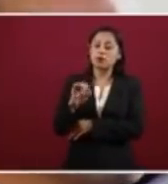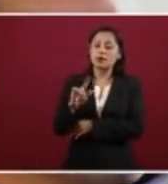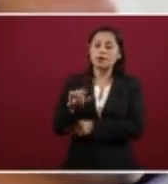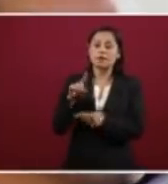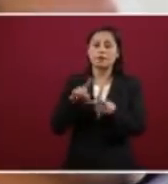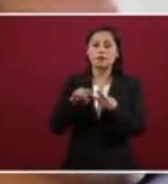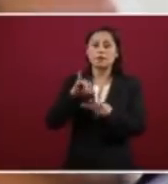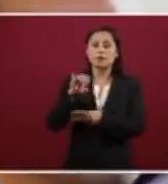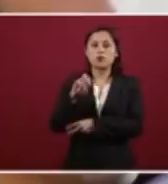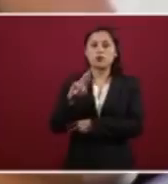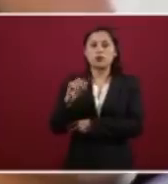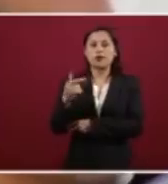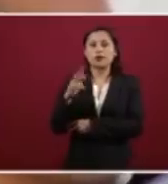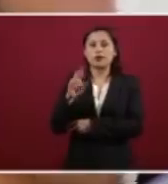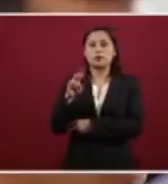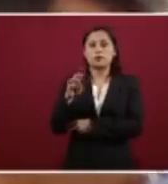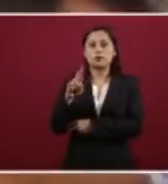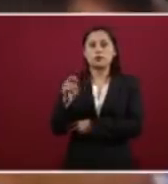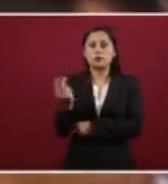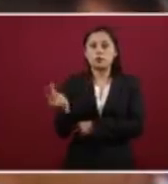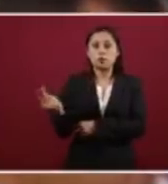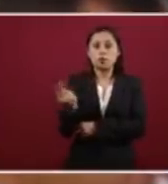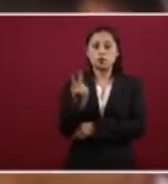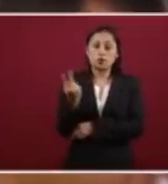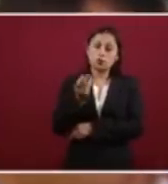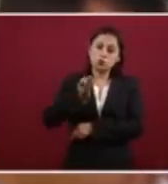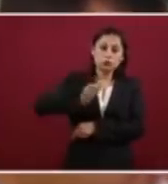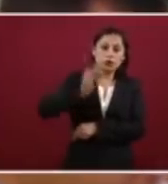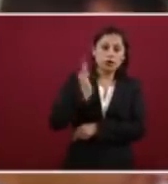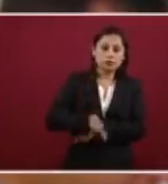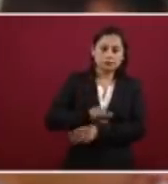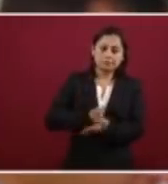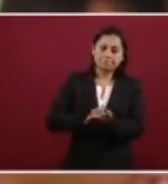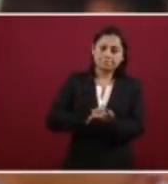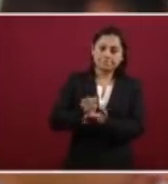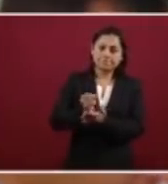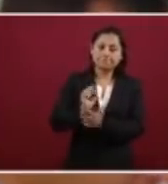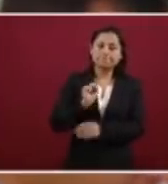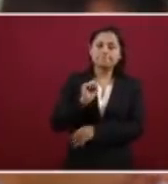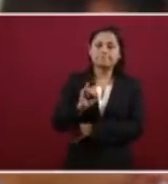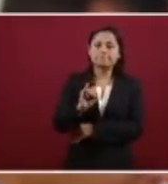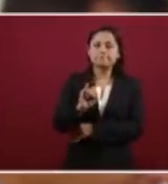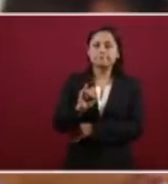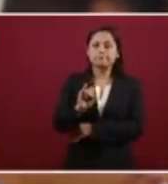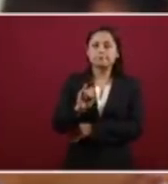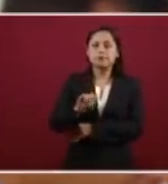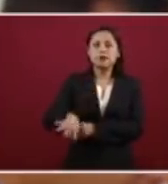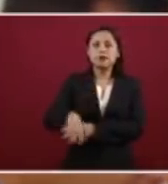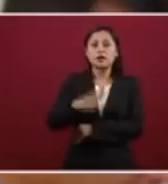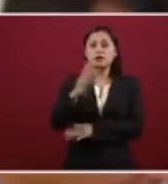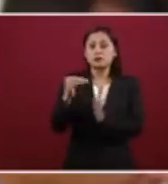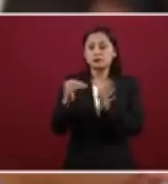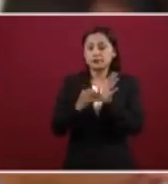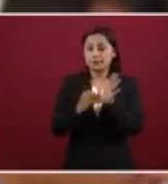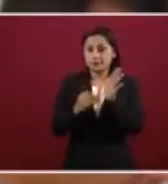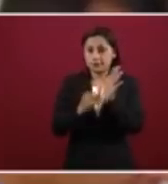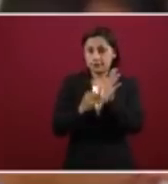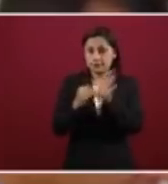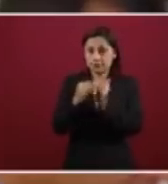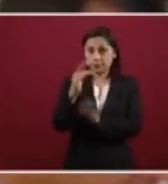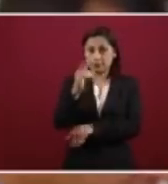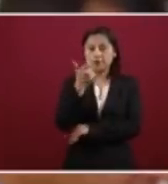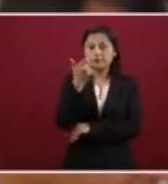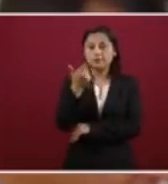Romero manejaron la autorización de recursos de 14 mil millones de